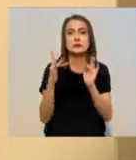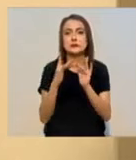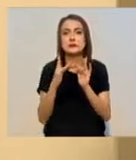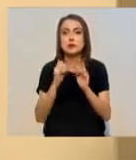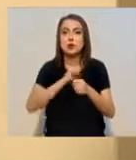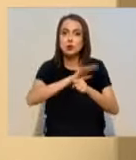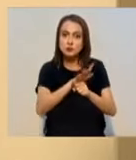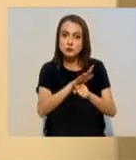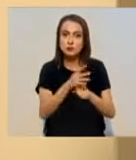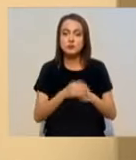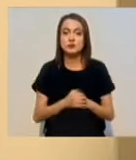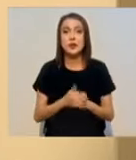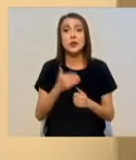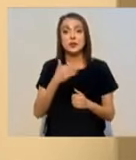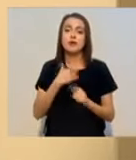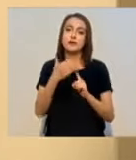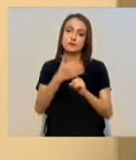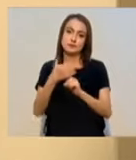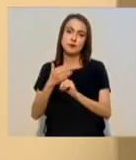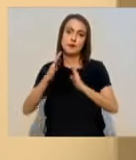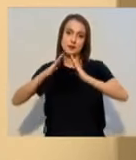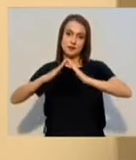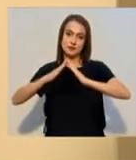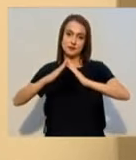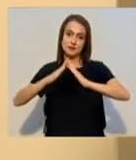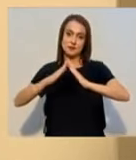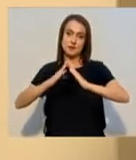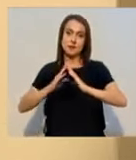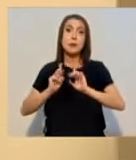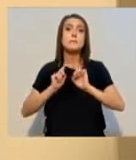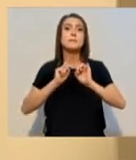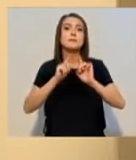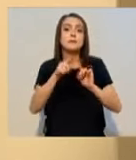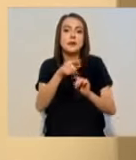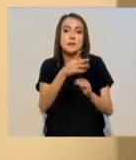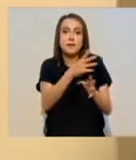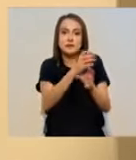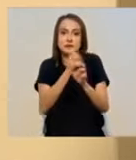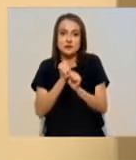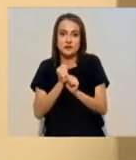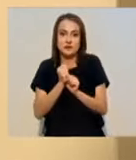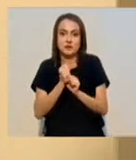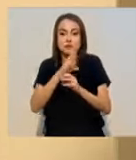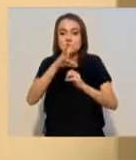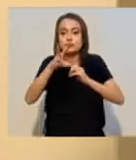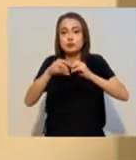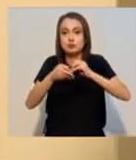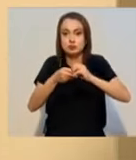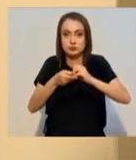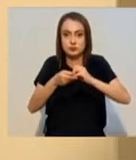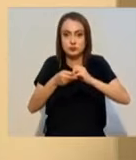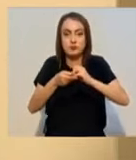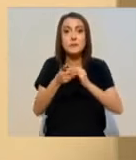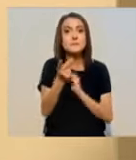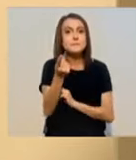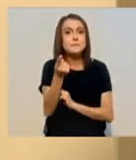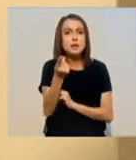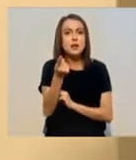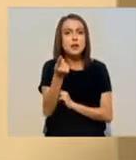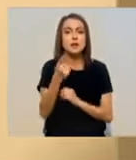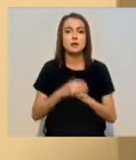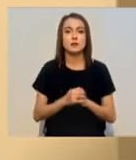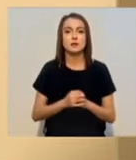una persona positiva y tiene que quedarse en su casa, va a recibir un complemento, o sea, un subsidio